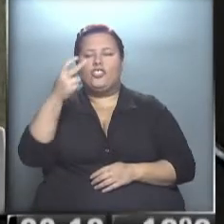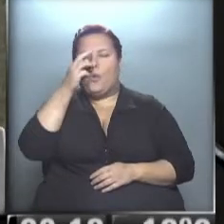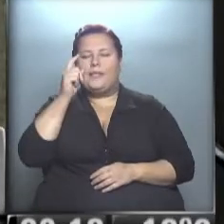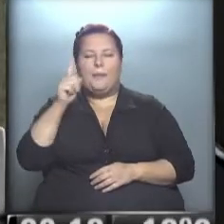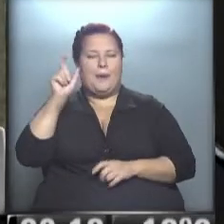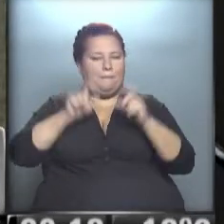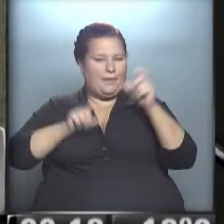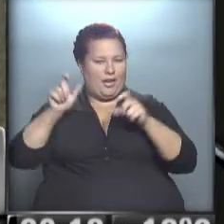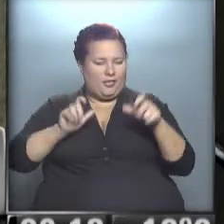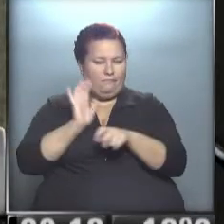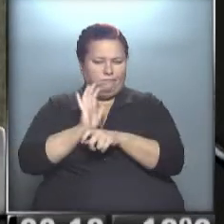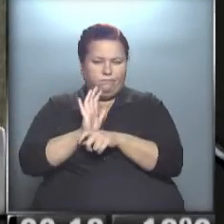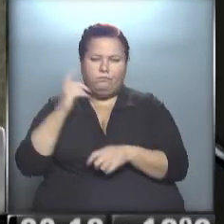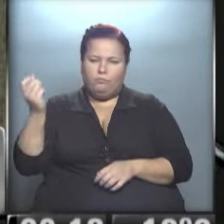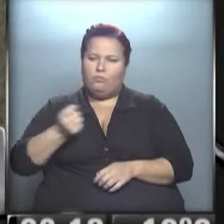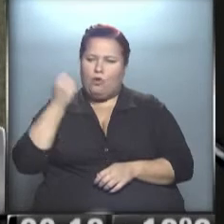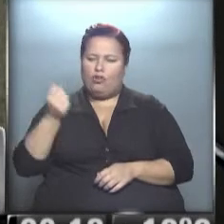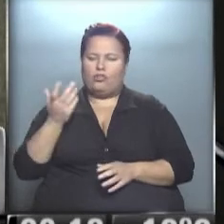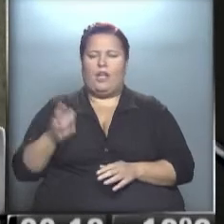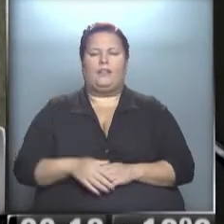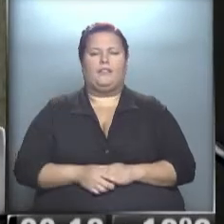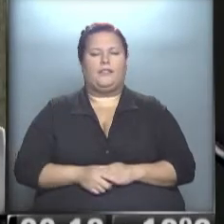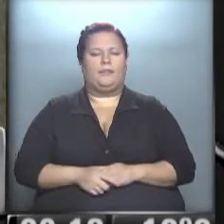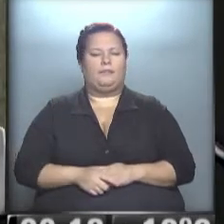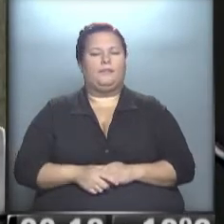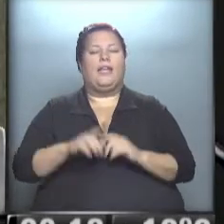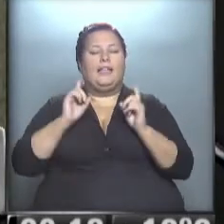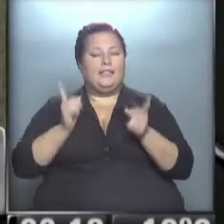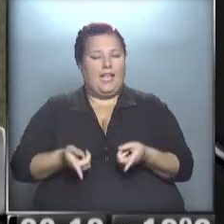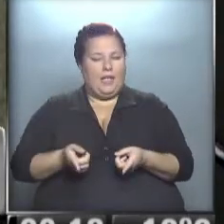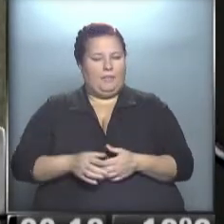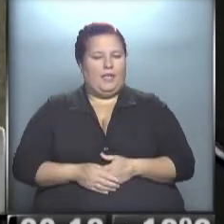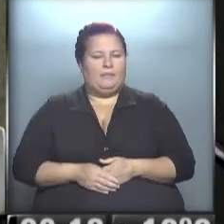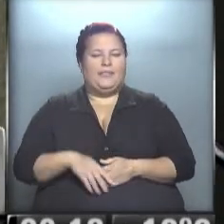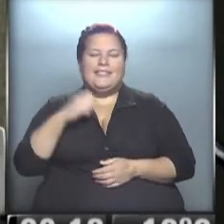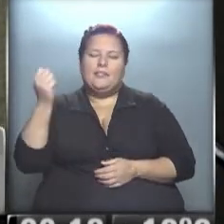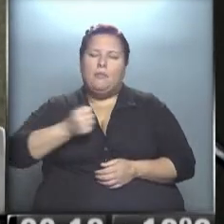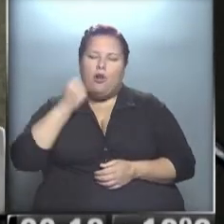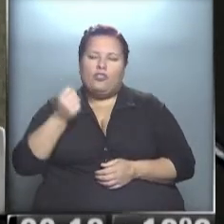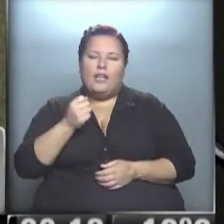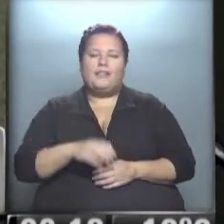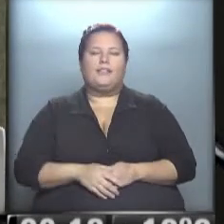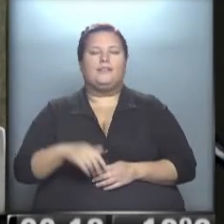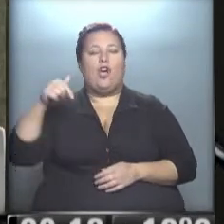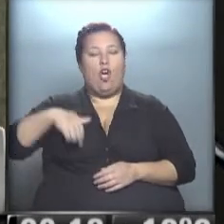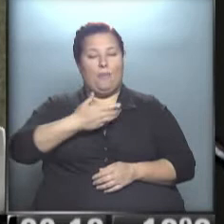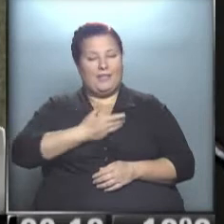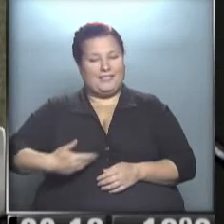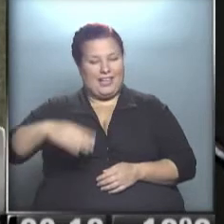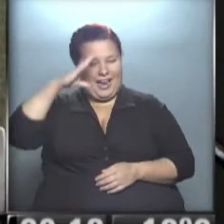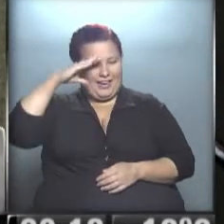personas lo cual es un hecho muy auspicioso a su vez también es importante remarcar que hoy la presidenta